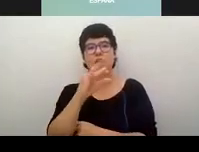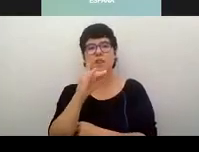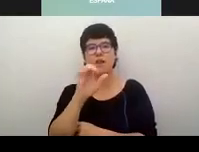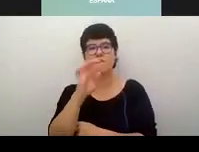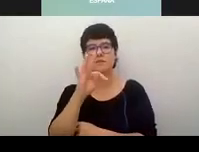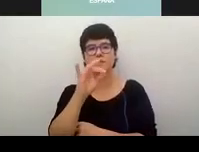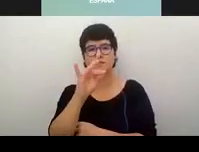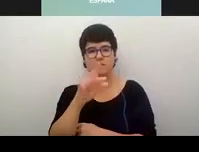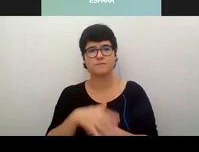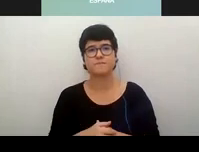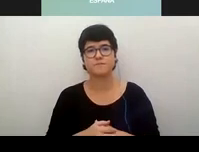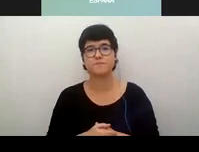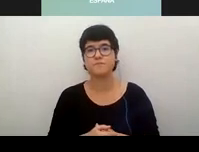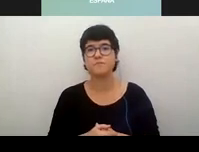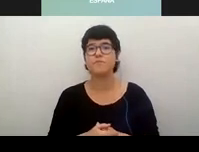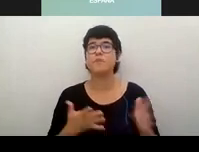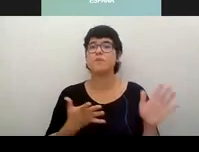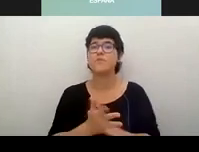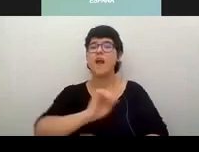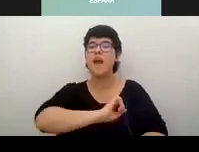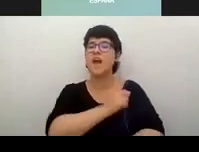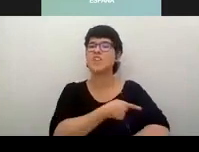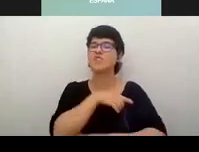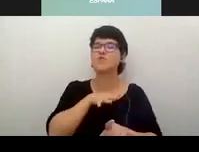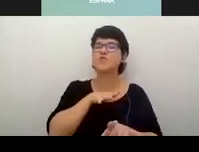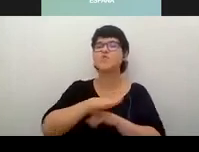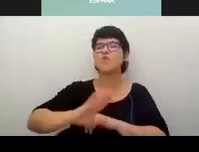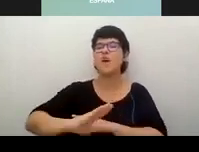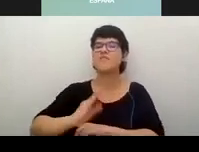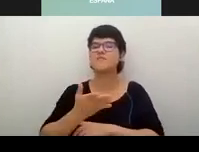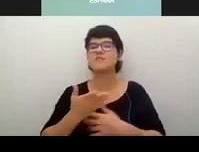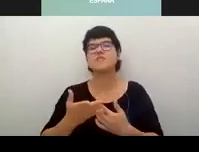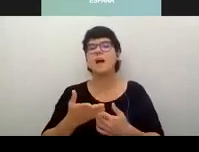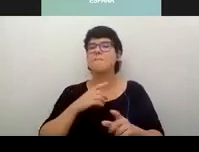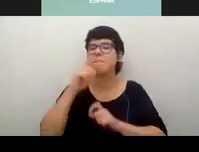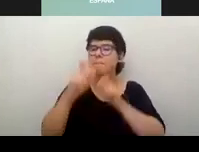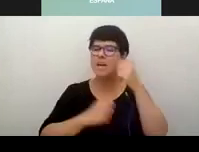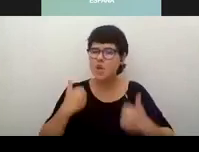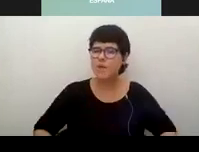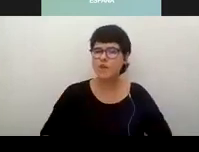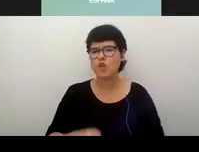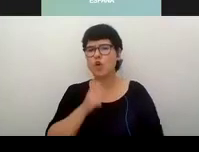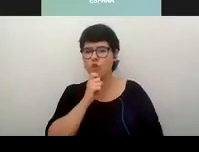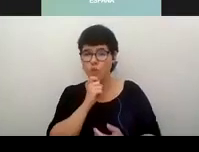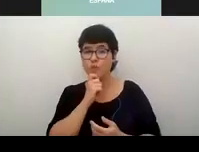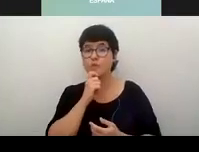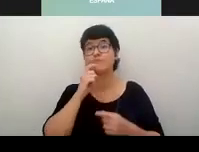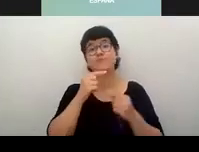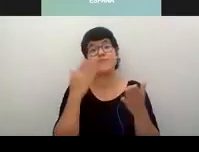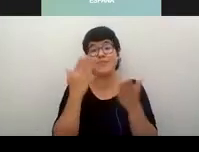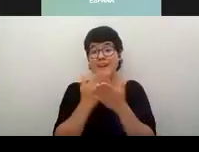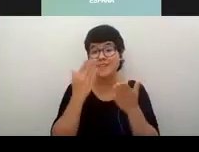¿Cómo afecta el ejercicio en la microbiota? Pues según un estudio de la Universidad de Oviedo, publicado aquí en Frontiers